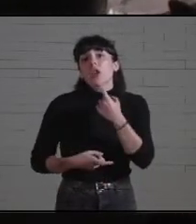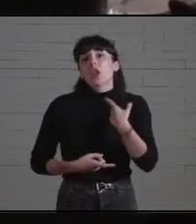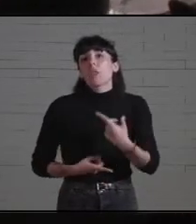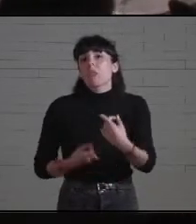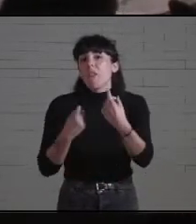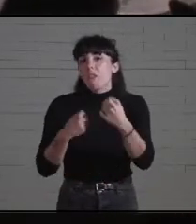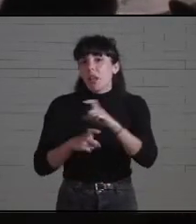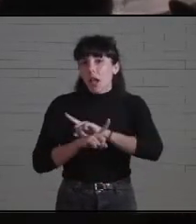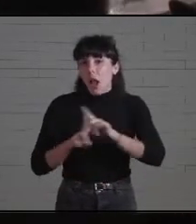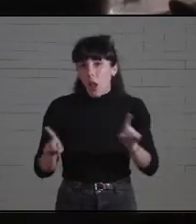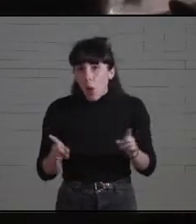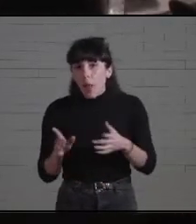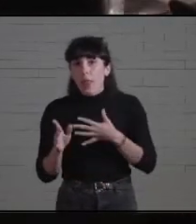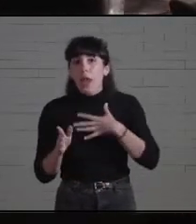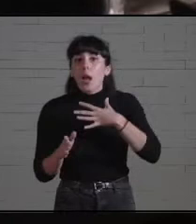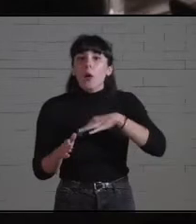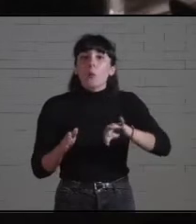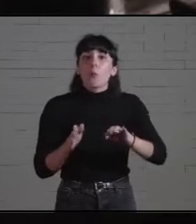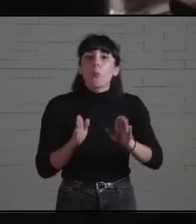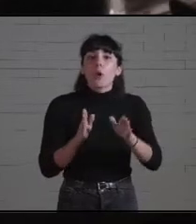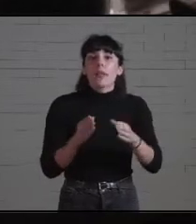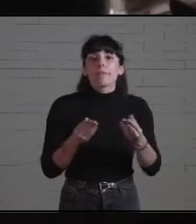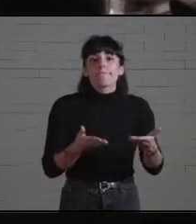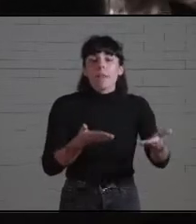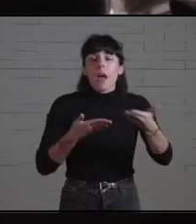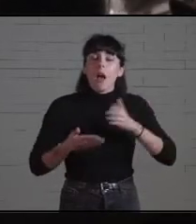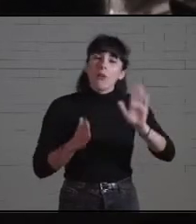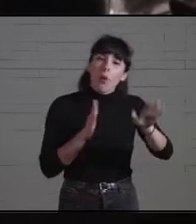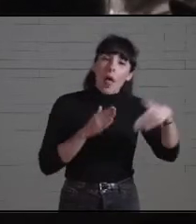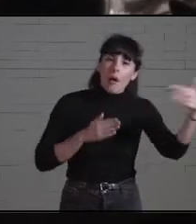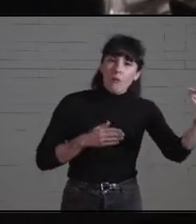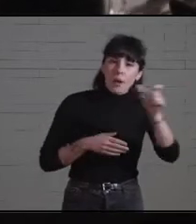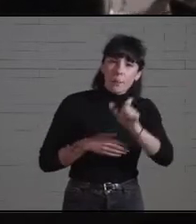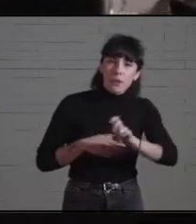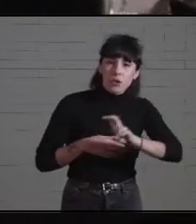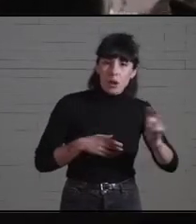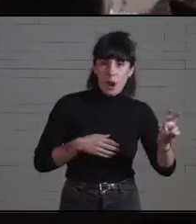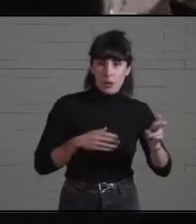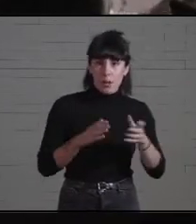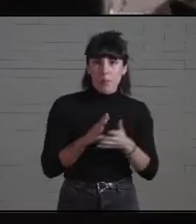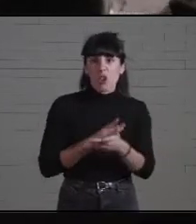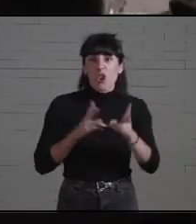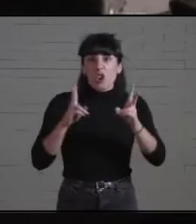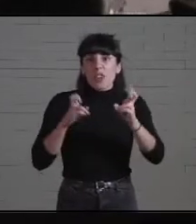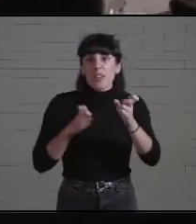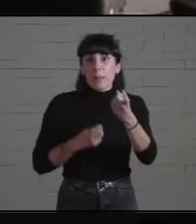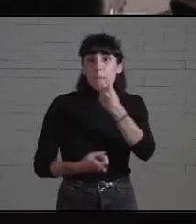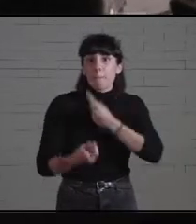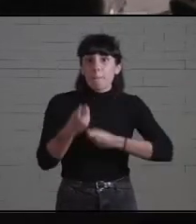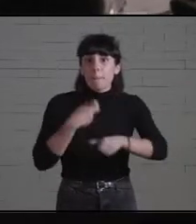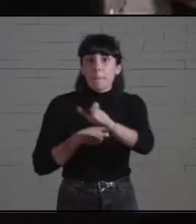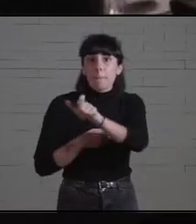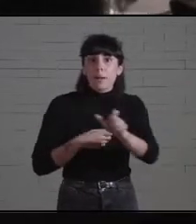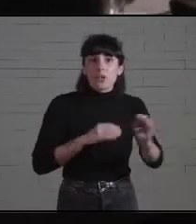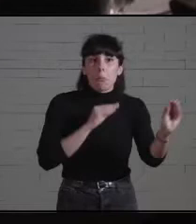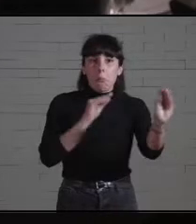otros porque tienen ayuda externa, pero bueno, la mayoría de las entrevistadas no nos supieron concretar bien las razones.